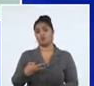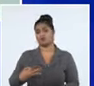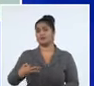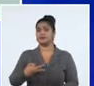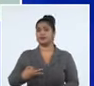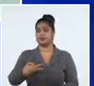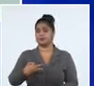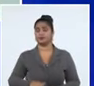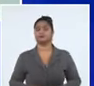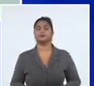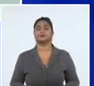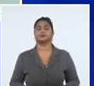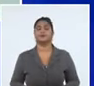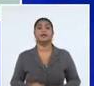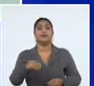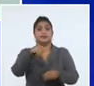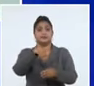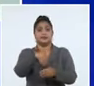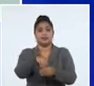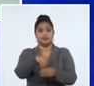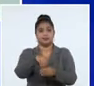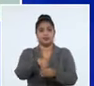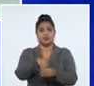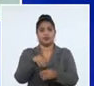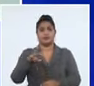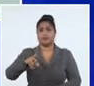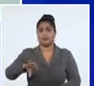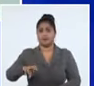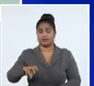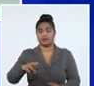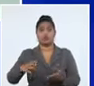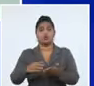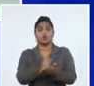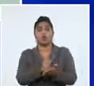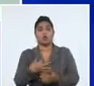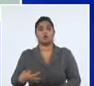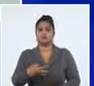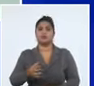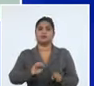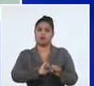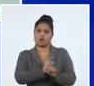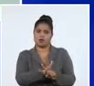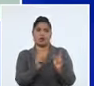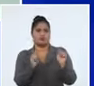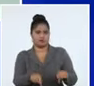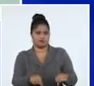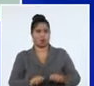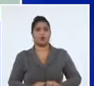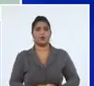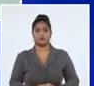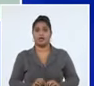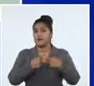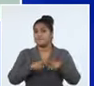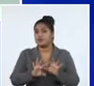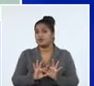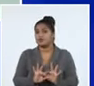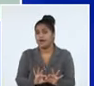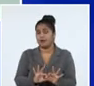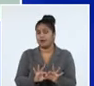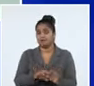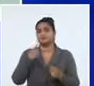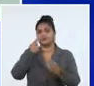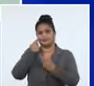en todos sus municipios, y que Pinar del Río, municipio cabecera, de todos ellos, el